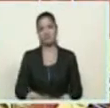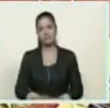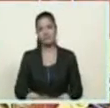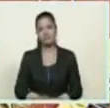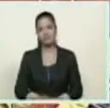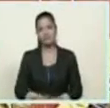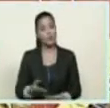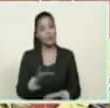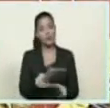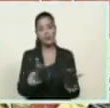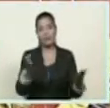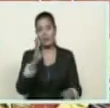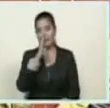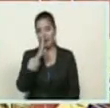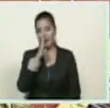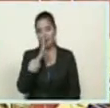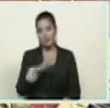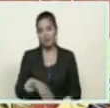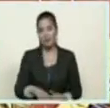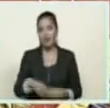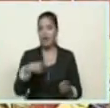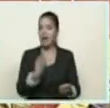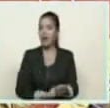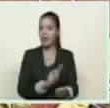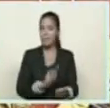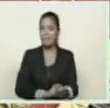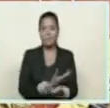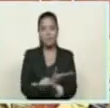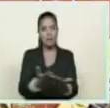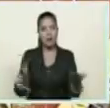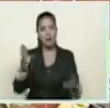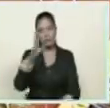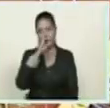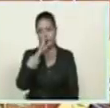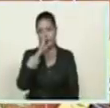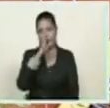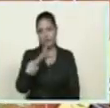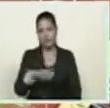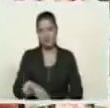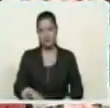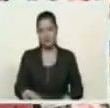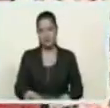compatriota de marino hermanos y hermanas de variedad